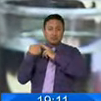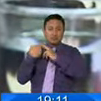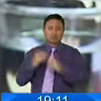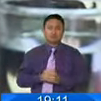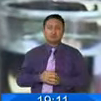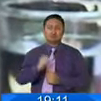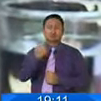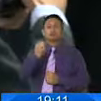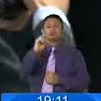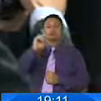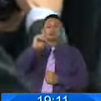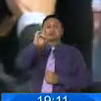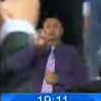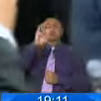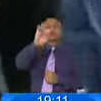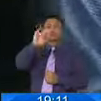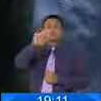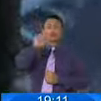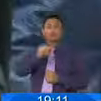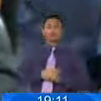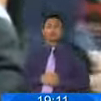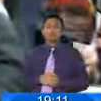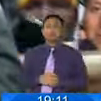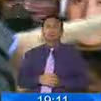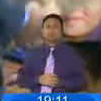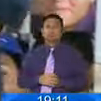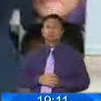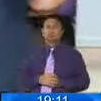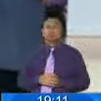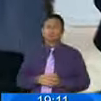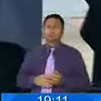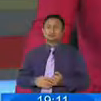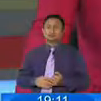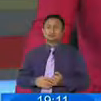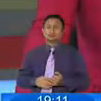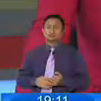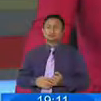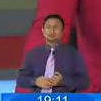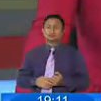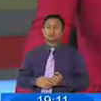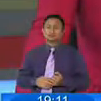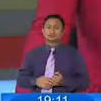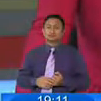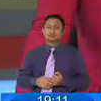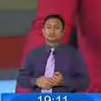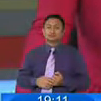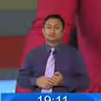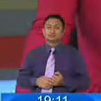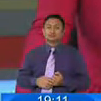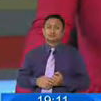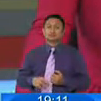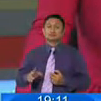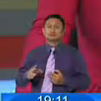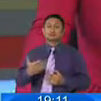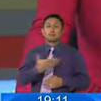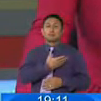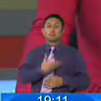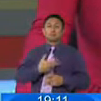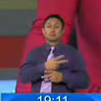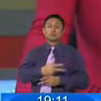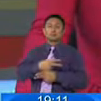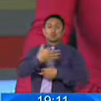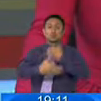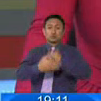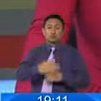a Sofía Hernández, informó Héctor Romero. El presidente del Consejo de la Judicatura anunció que